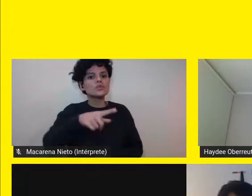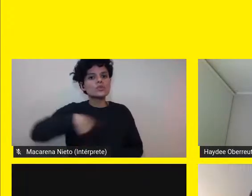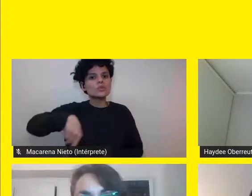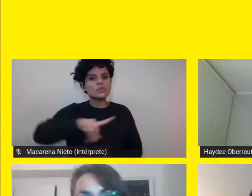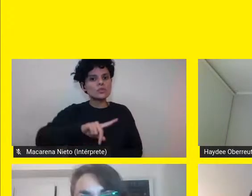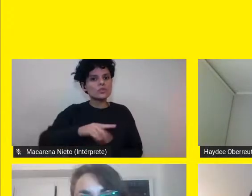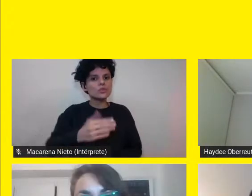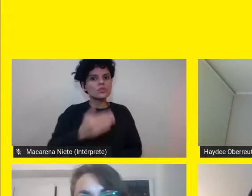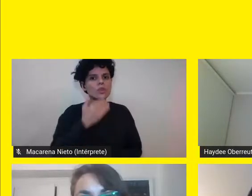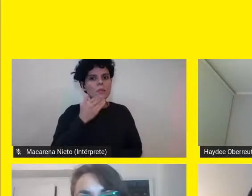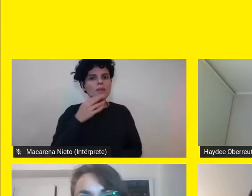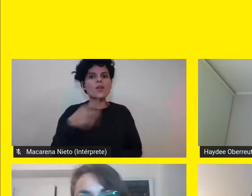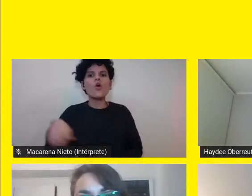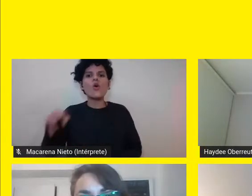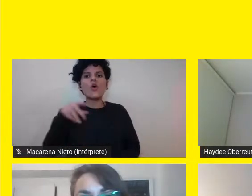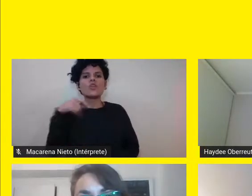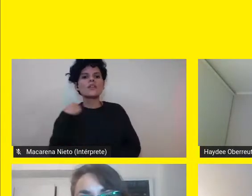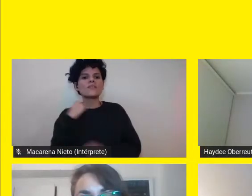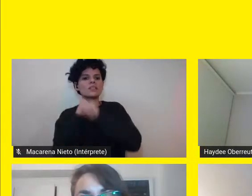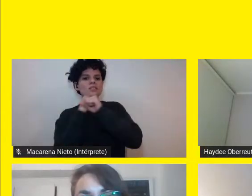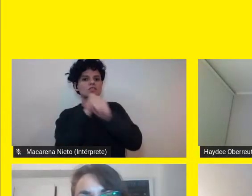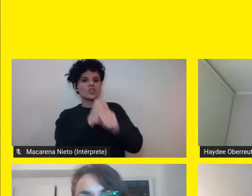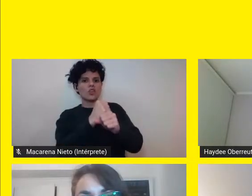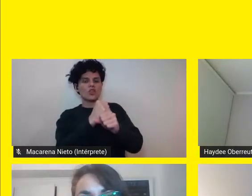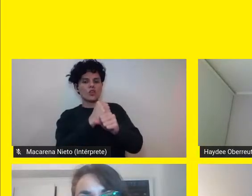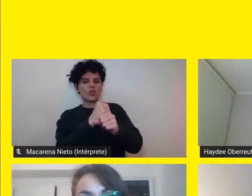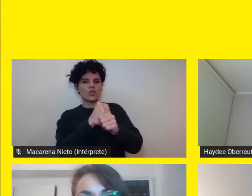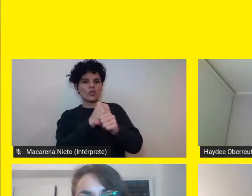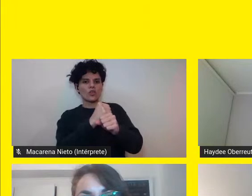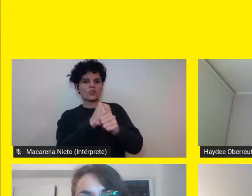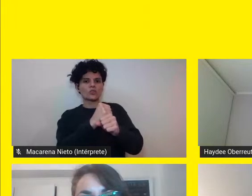de Chile. En esa querella,